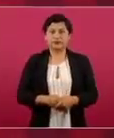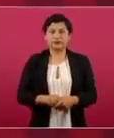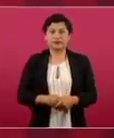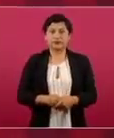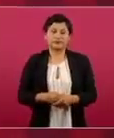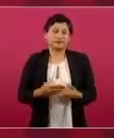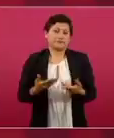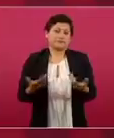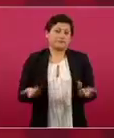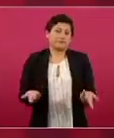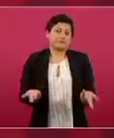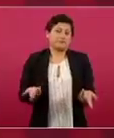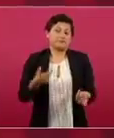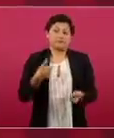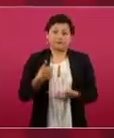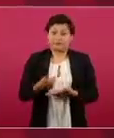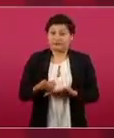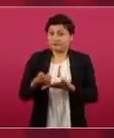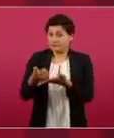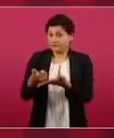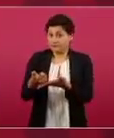le ayudo